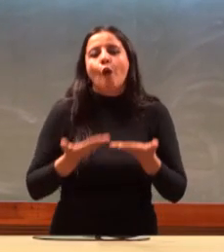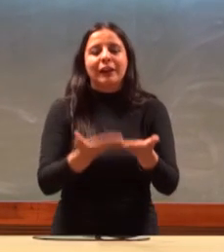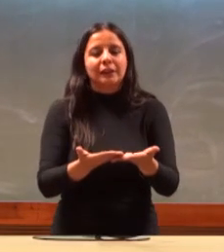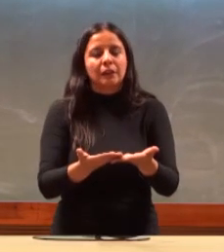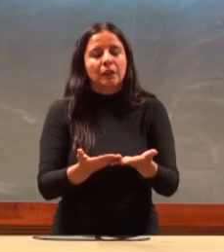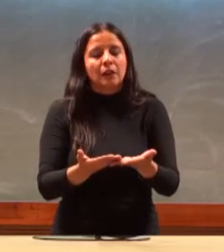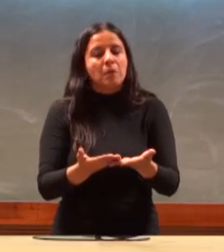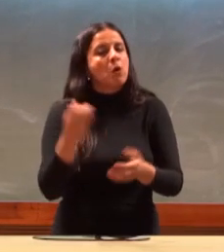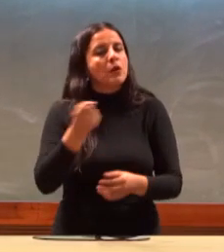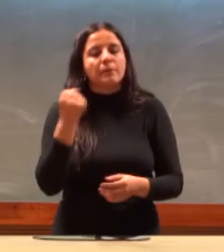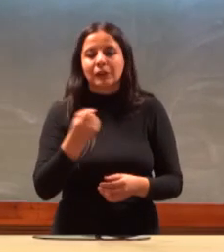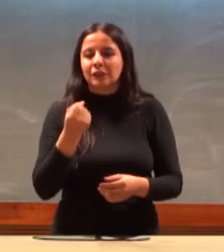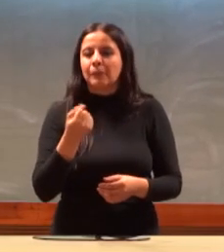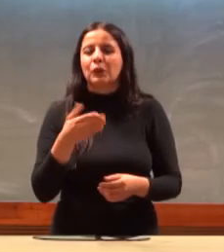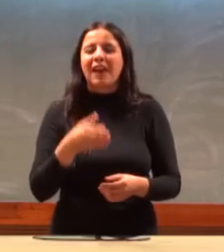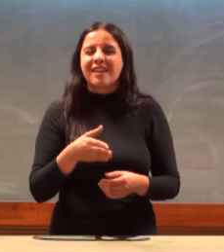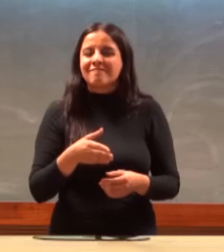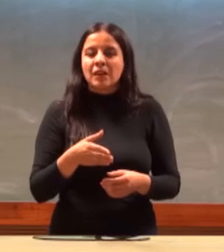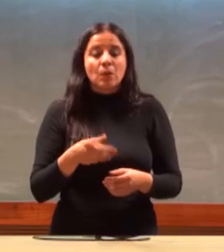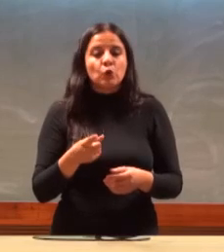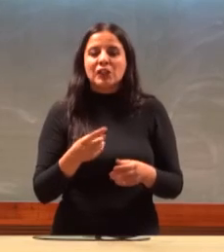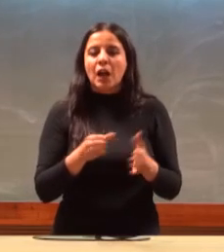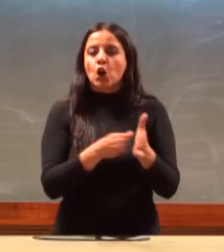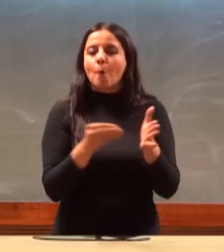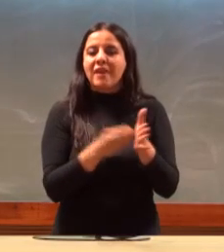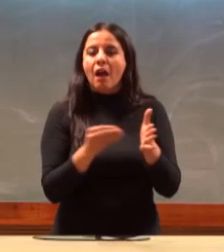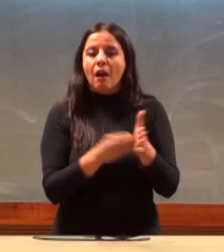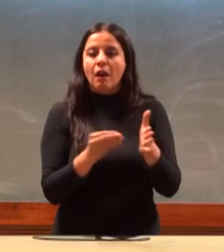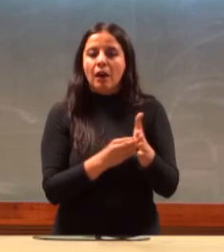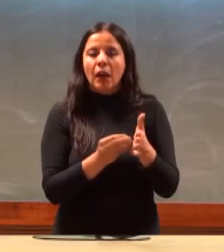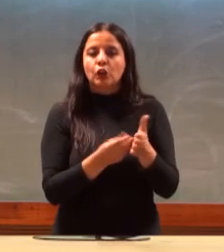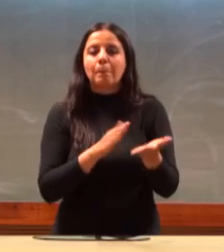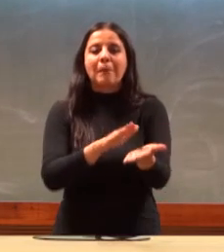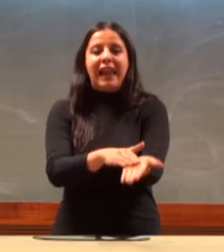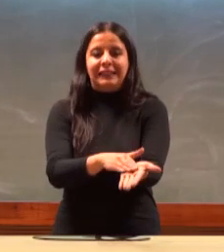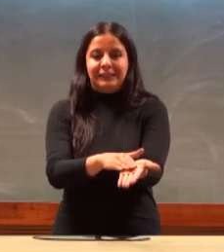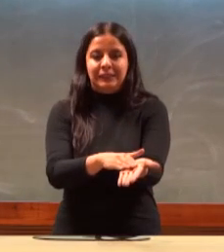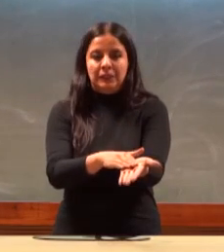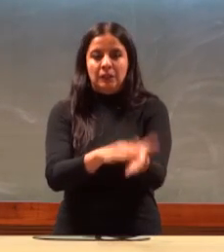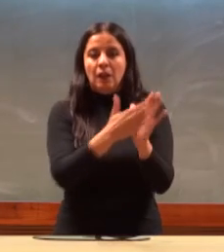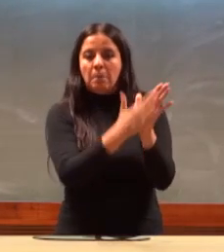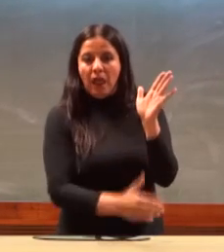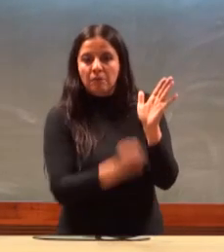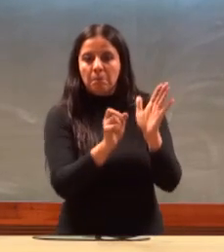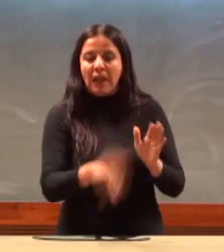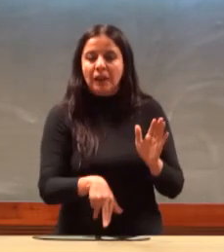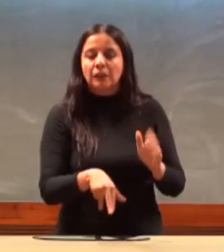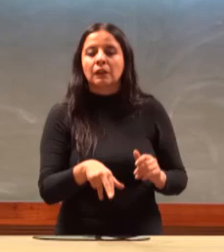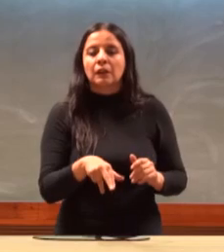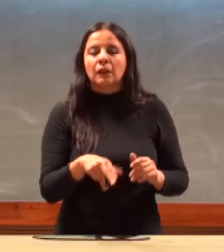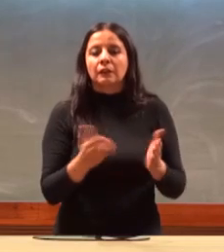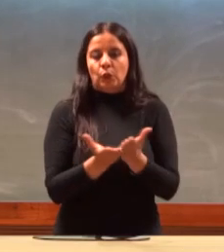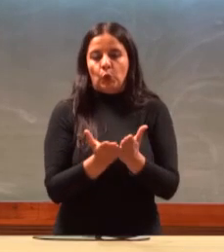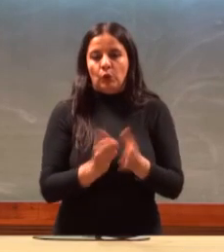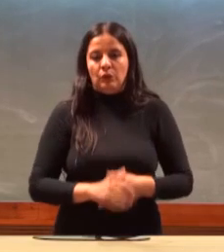estudios cuando estuvimos haciendo estos recorridos para generar la plataforma en la cual estamos presentando nos encontramos por ejemplo que varias escuelas hace tiempo que